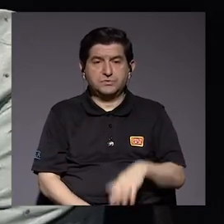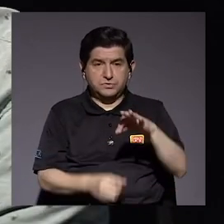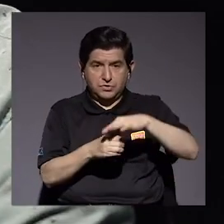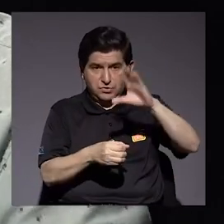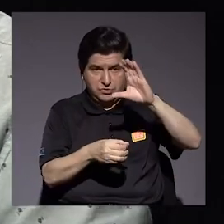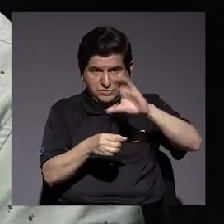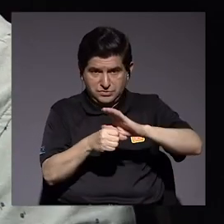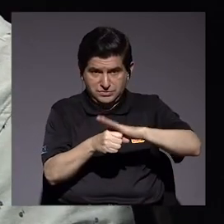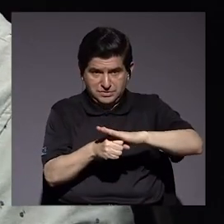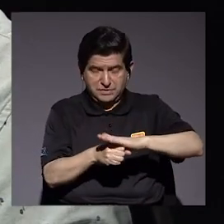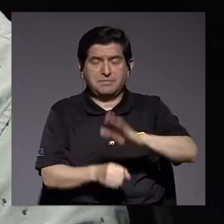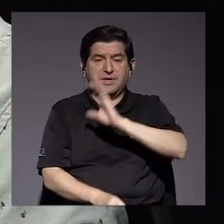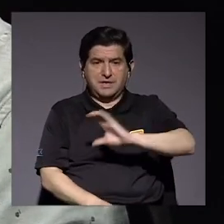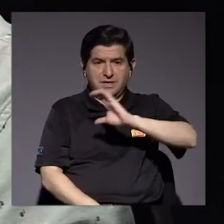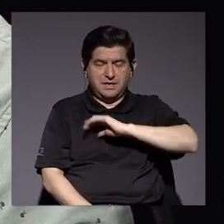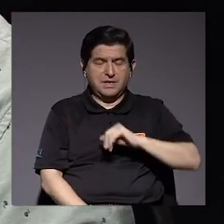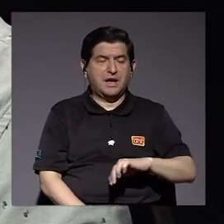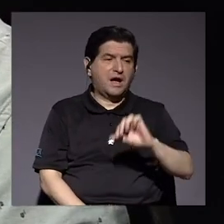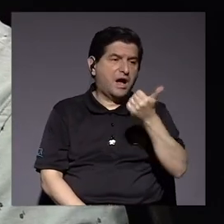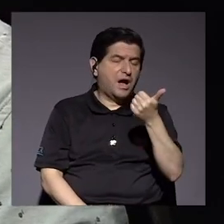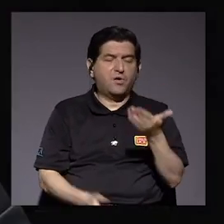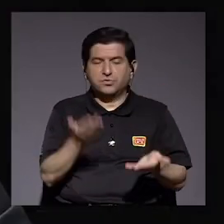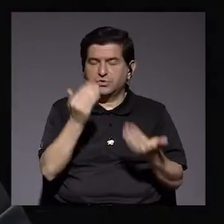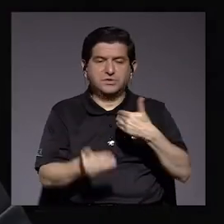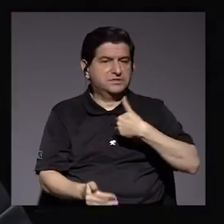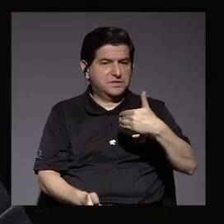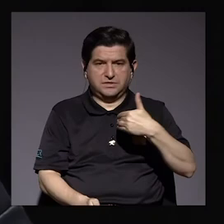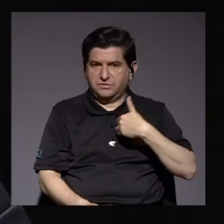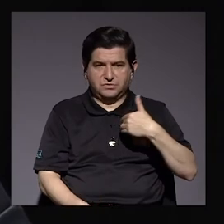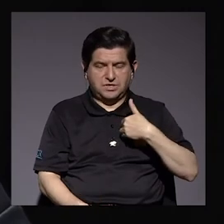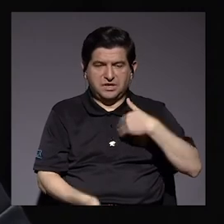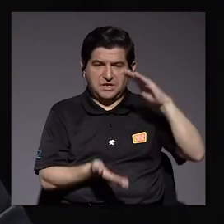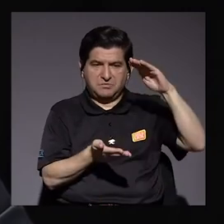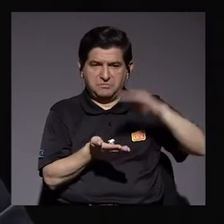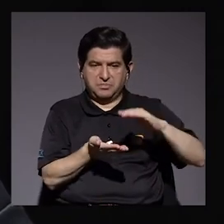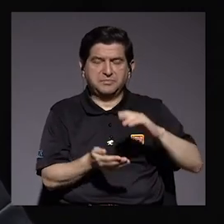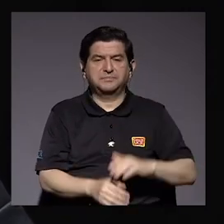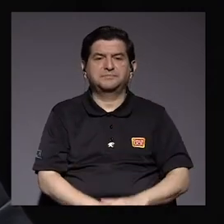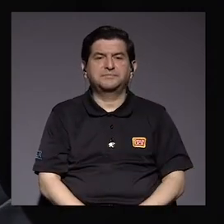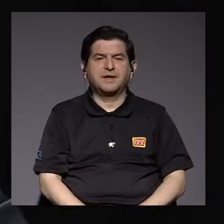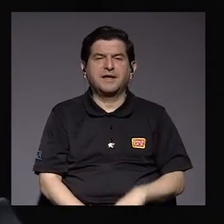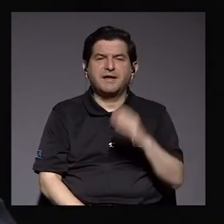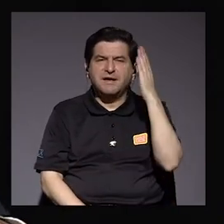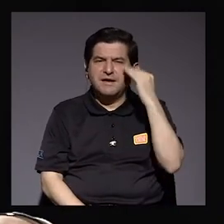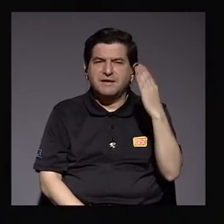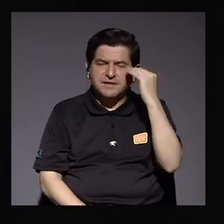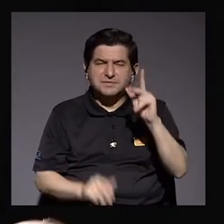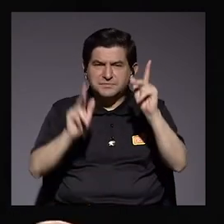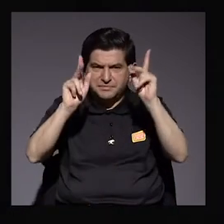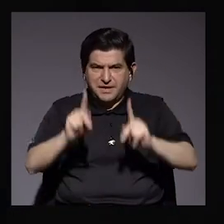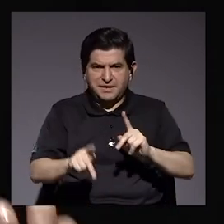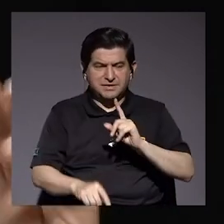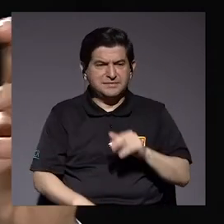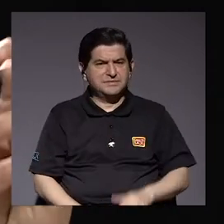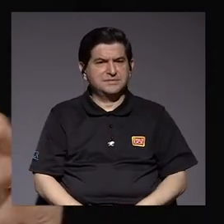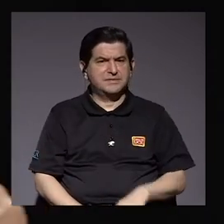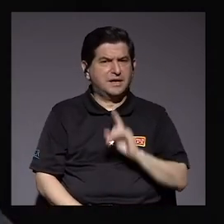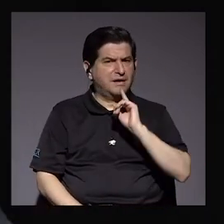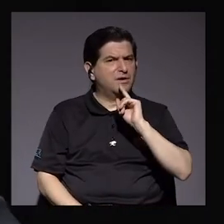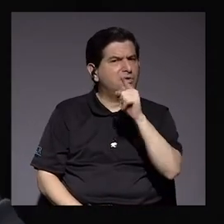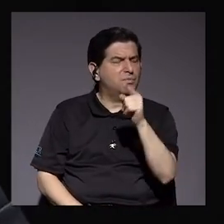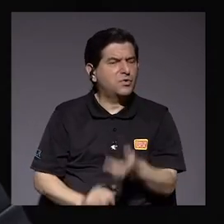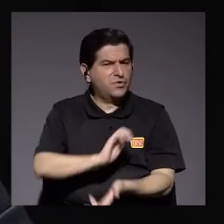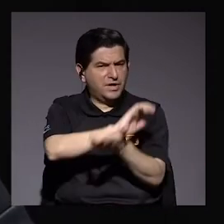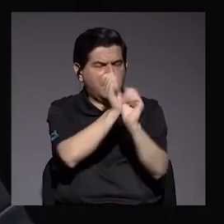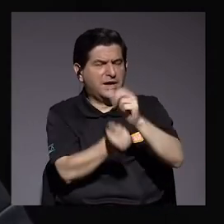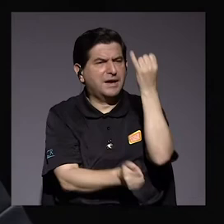respecto a si parten de un grano. Entiendo. Que no tiene la calidad debida para ser usado como semilla. Y en esa experiencia de estas personas que decidieron, como usted